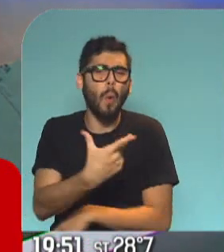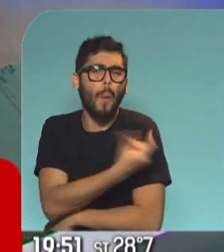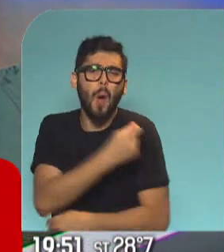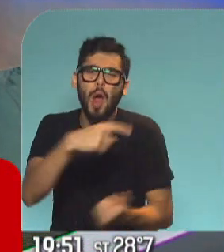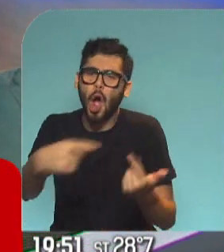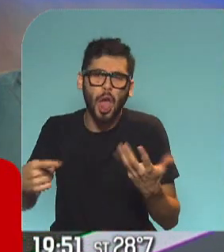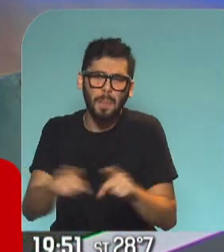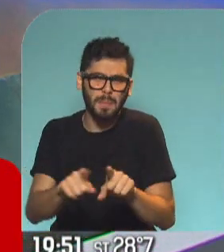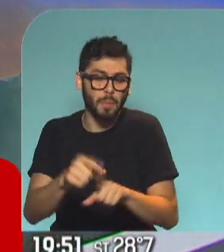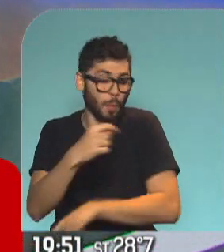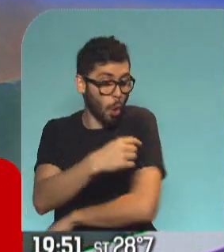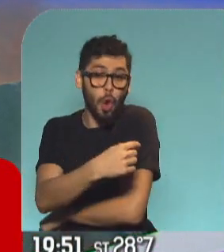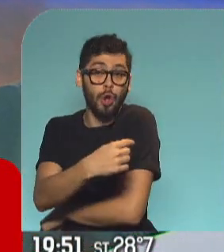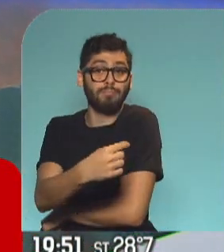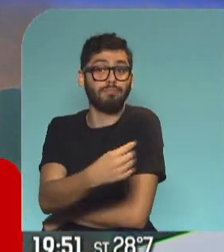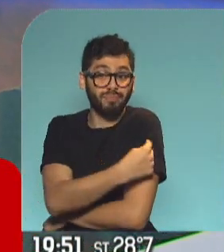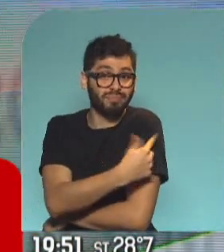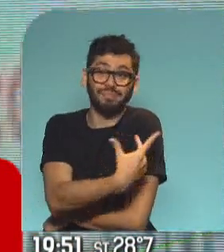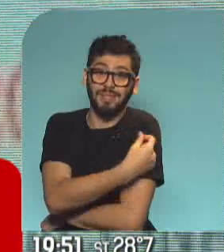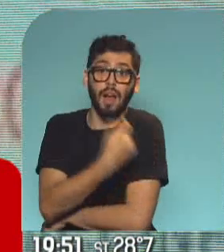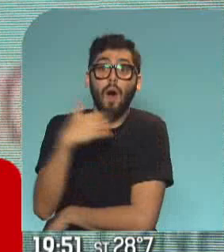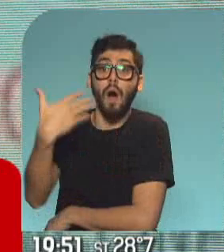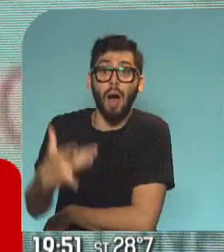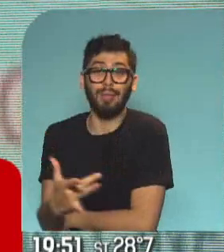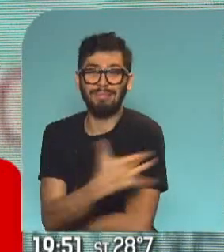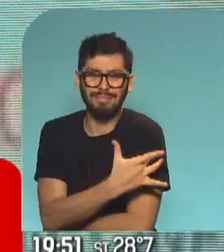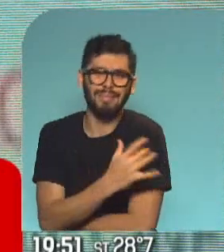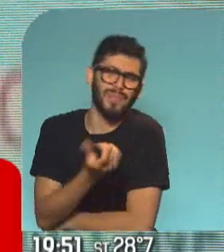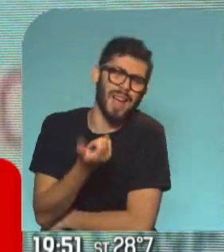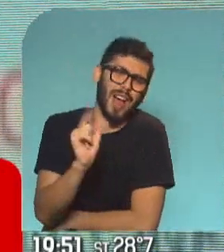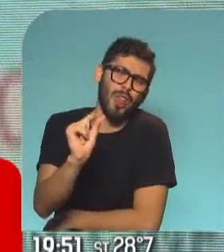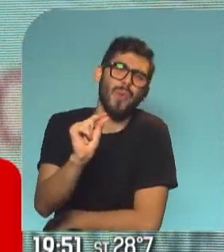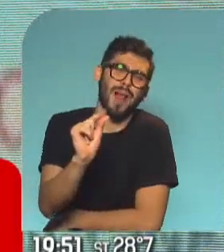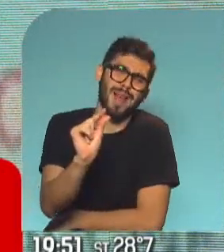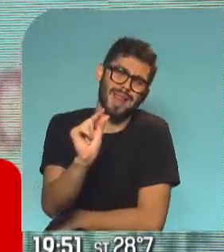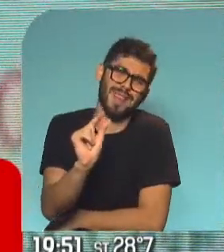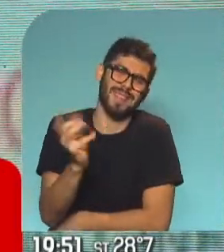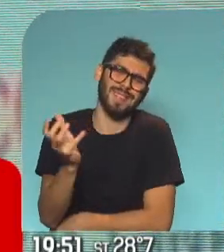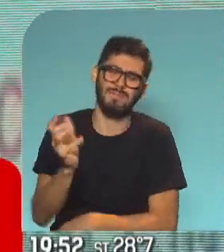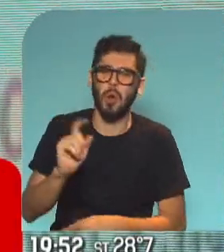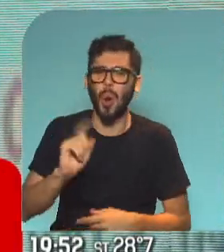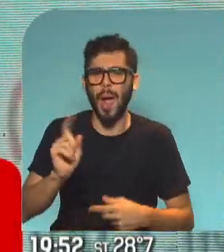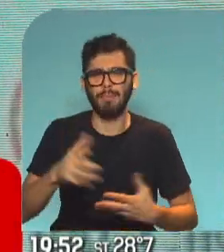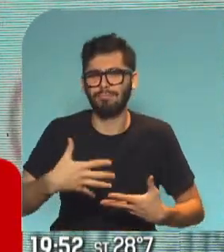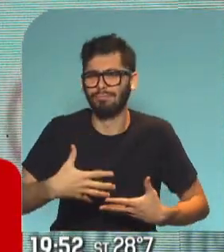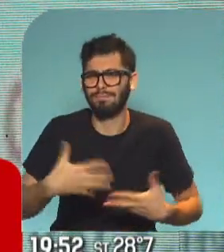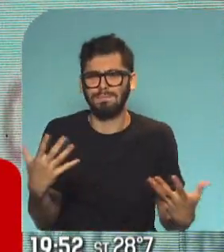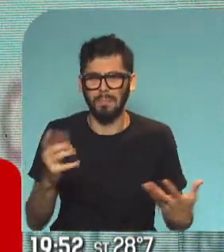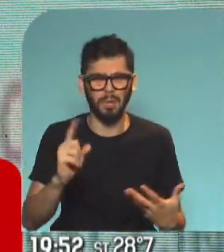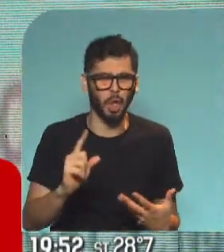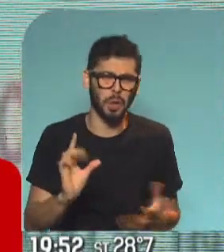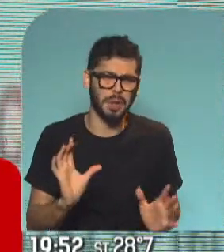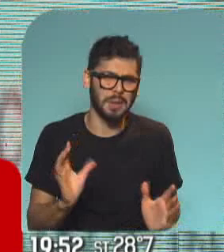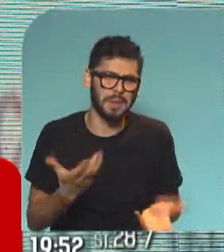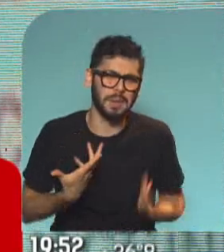Igual que cualquier otra vacuna. Si usted se toca en el sitio donde le pusieron la vacuna, siente una molestia, pero nada que no sea tolerable. La verdad